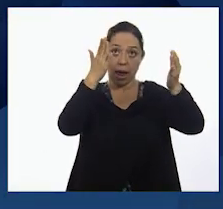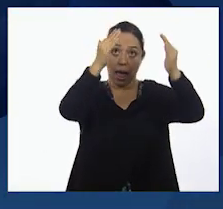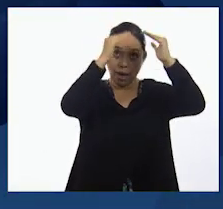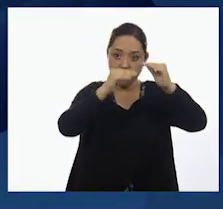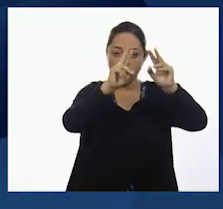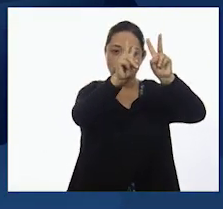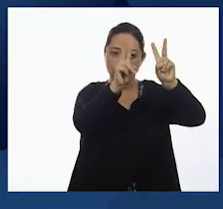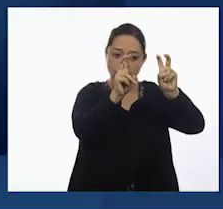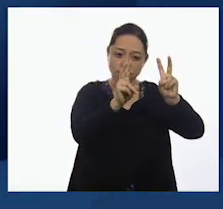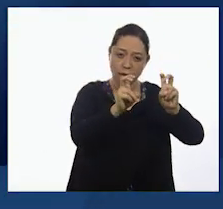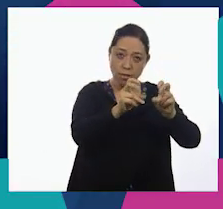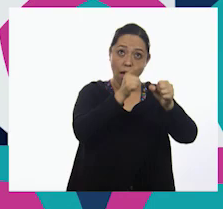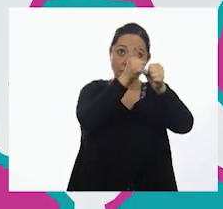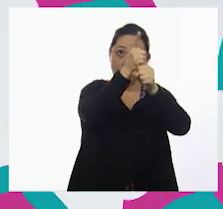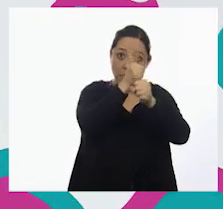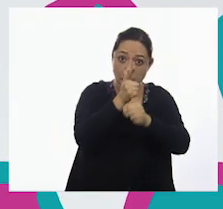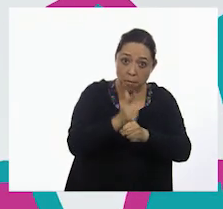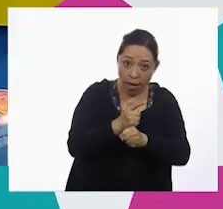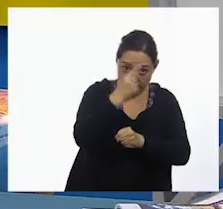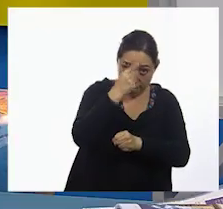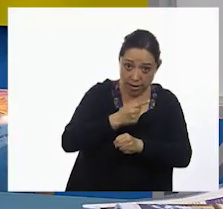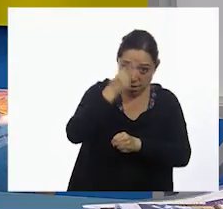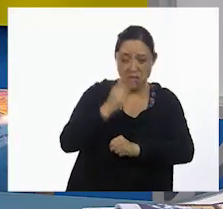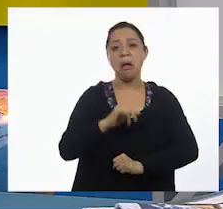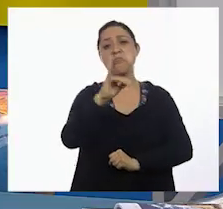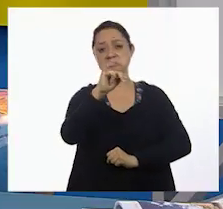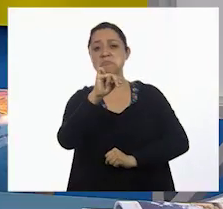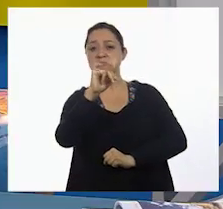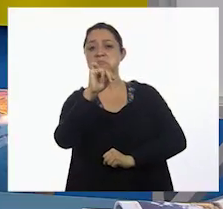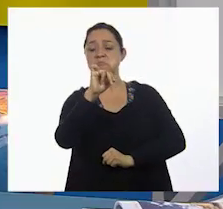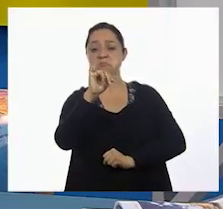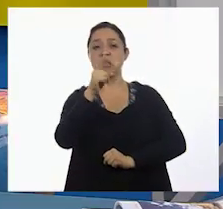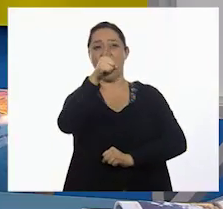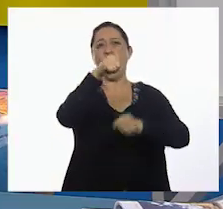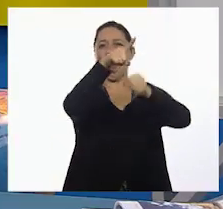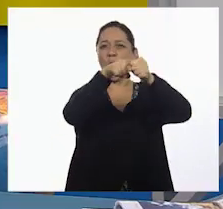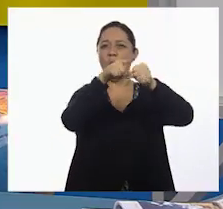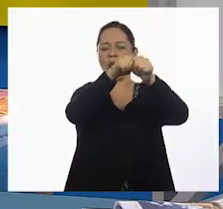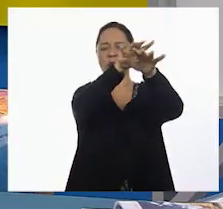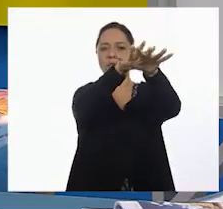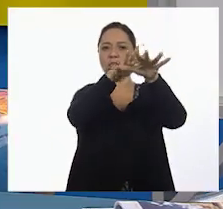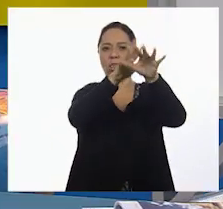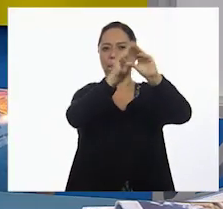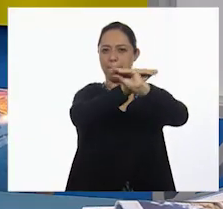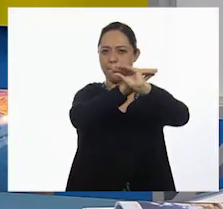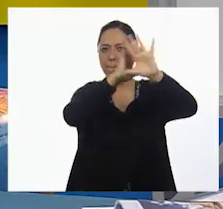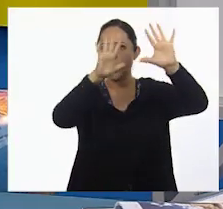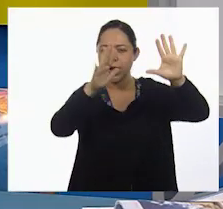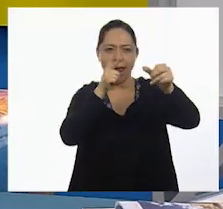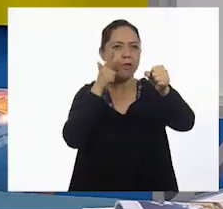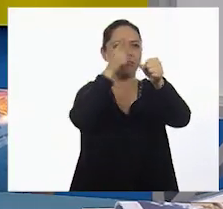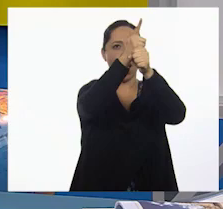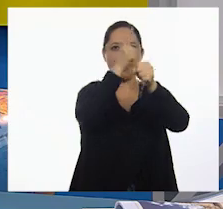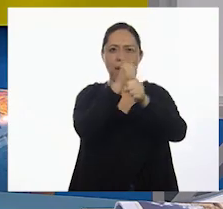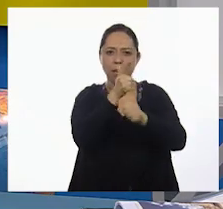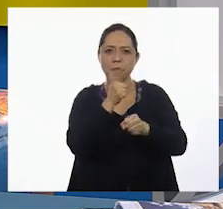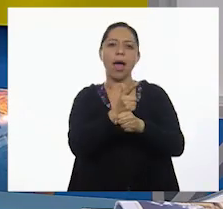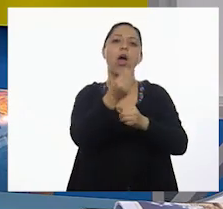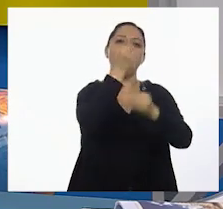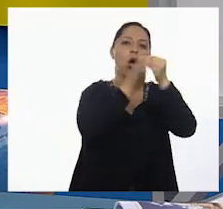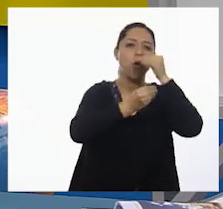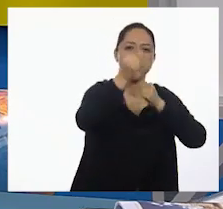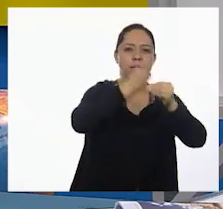identificar? Y vemos que sí. Sí, inclusive están también con otro color y son muy claros, nos están indicando gastronomía,